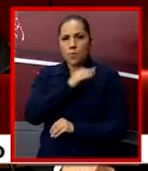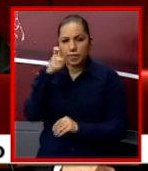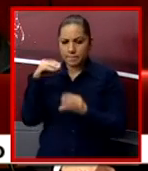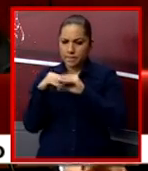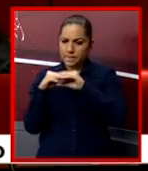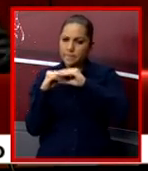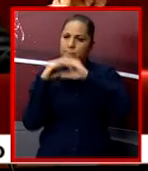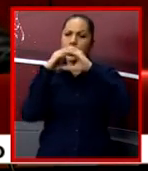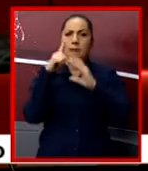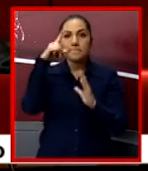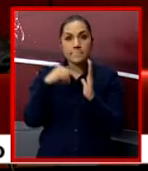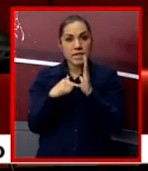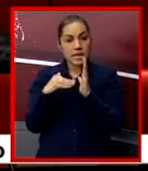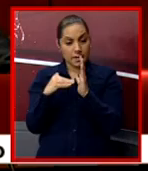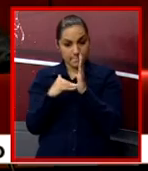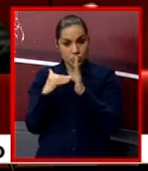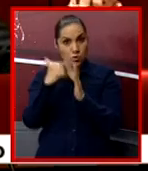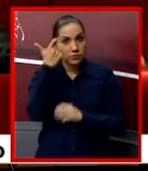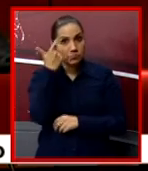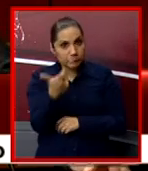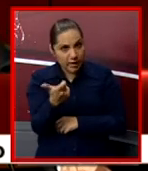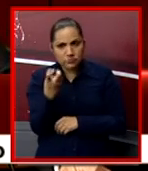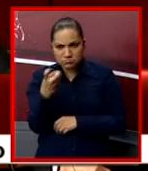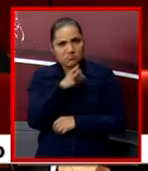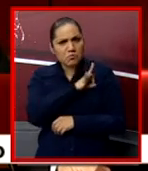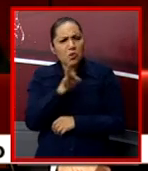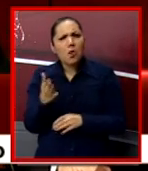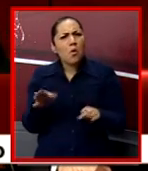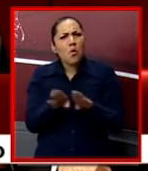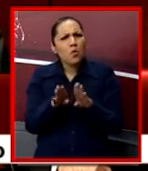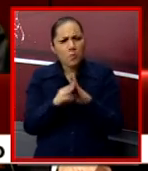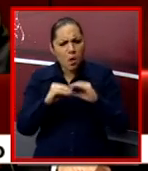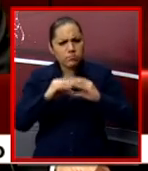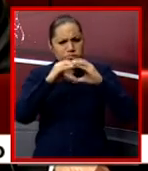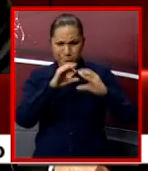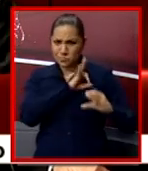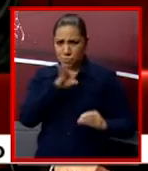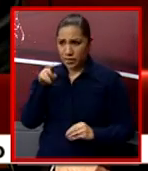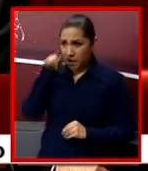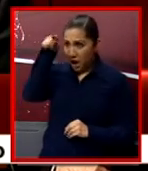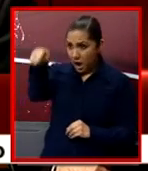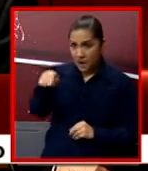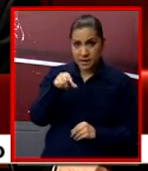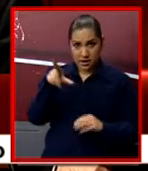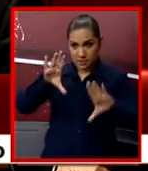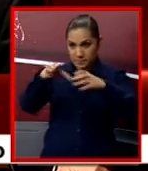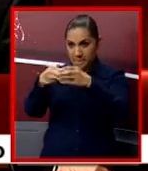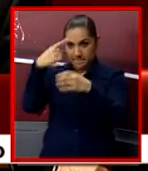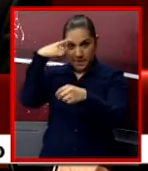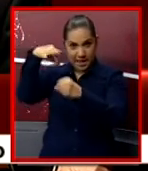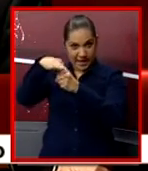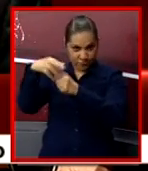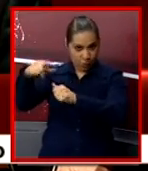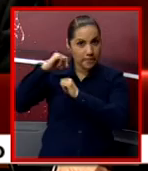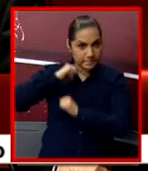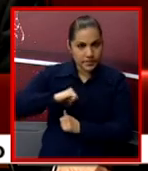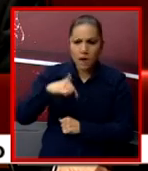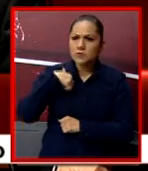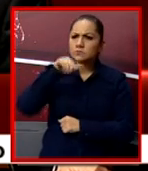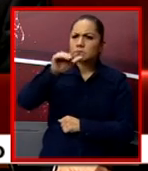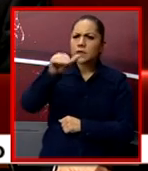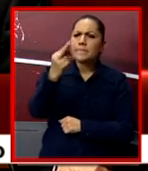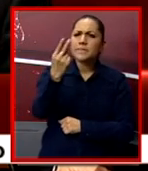de pesos. Y es tan fácil como ir a renunciar a la autoridad electoral a ese 25%